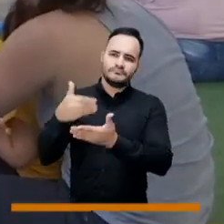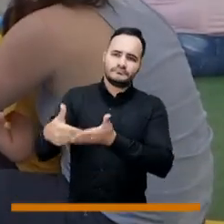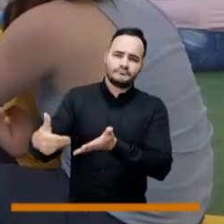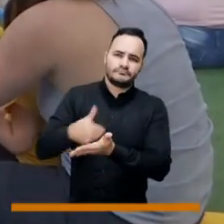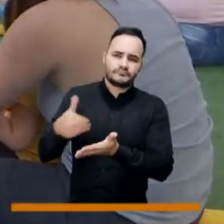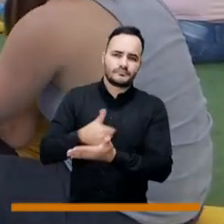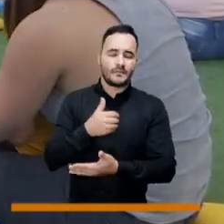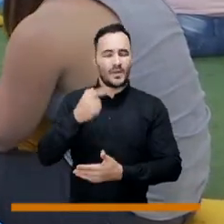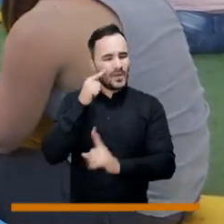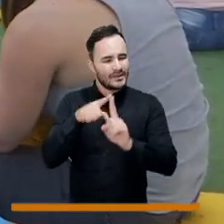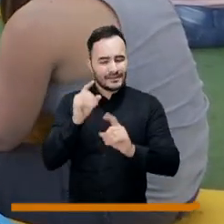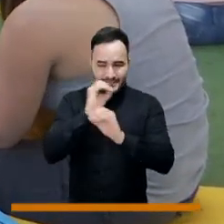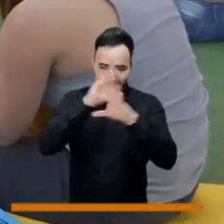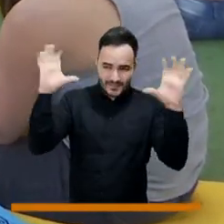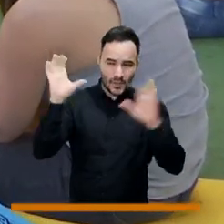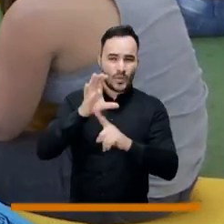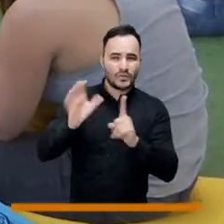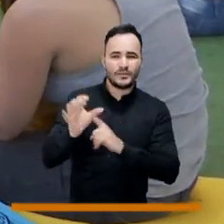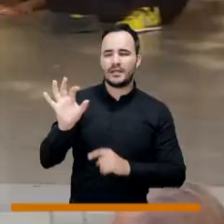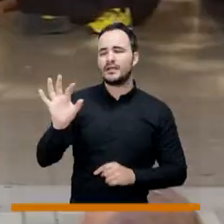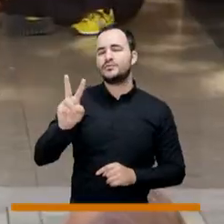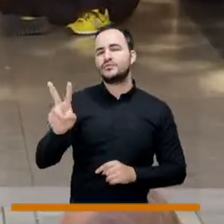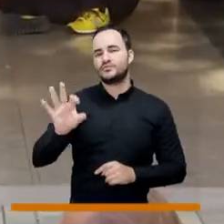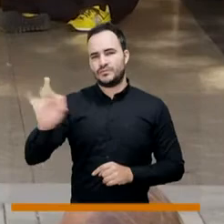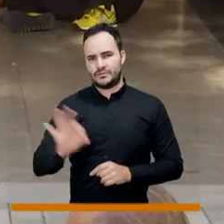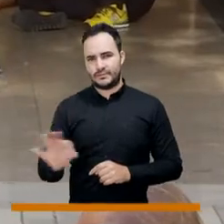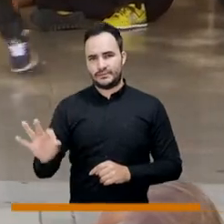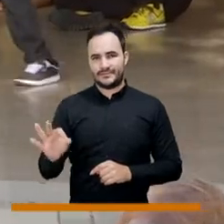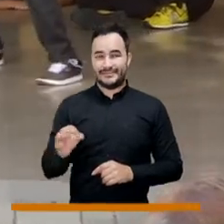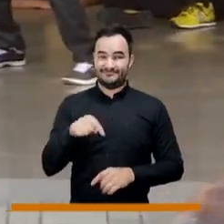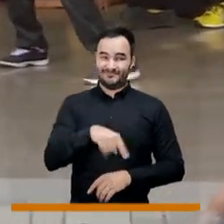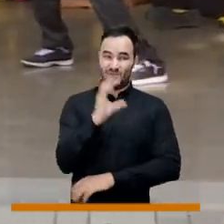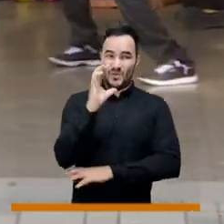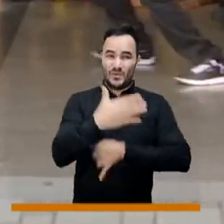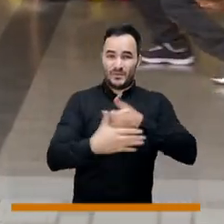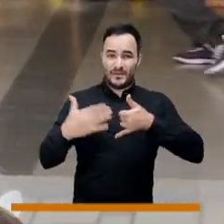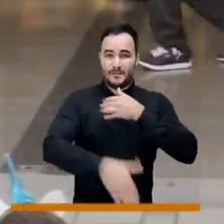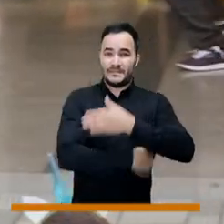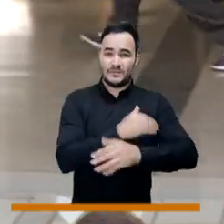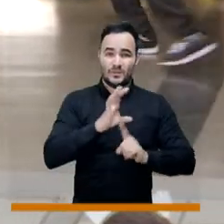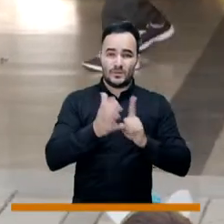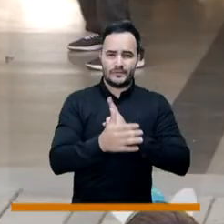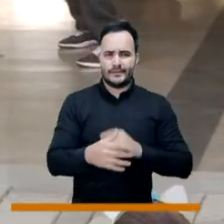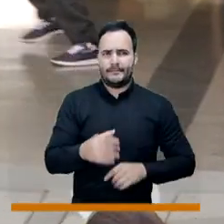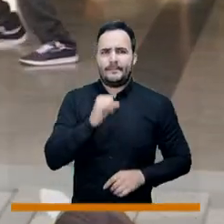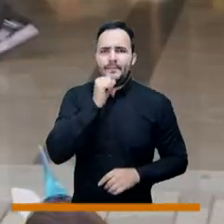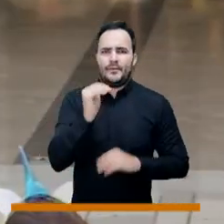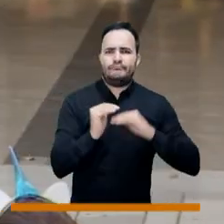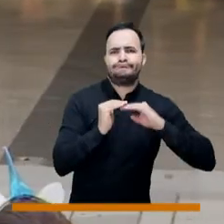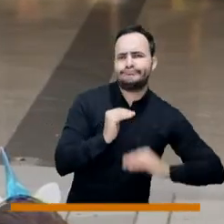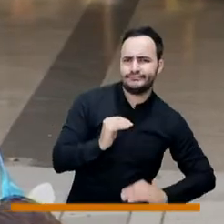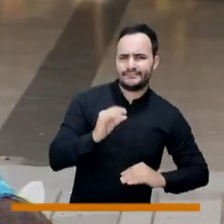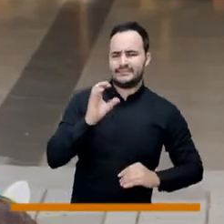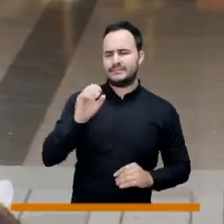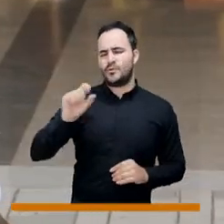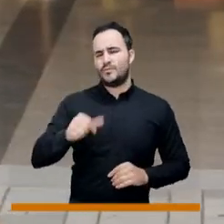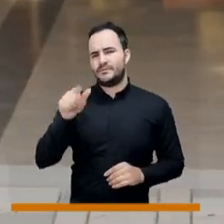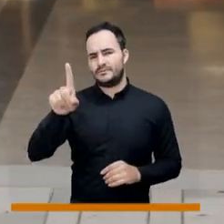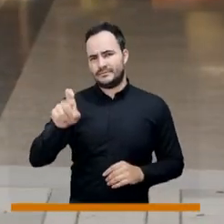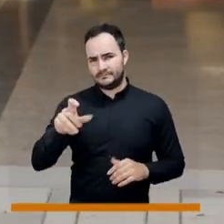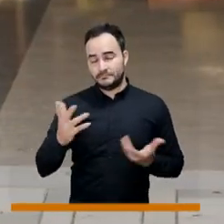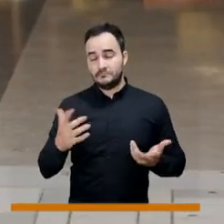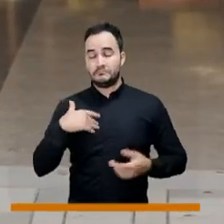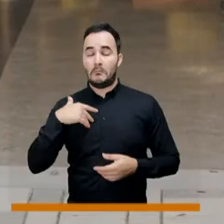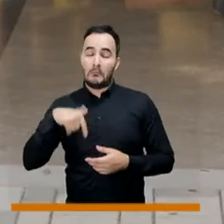que estar hablando del 2%, en nuestro país no existe, el Ministerio de Cultura es el 0,16. Digamos que Medellín ha sido un poco